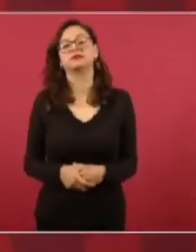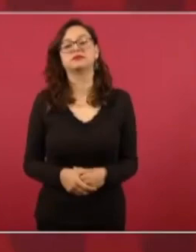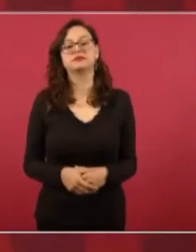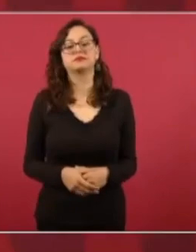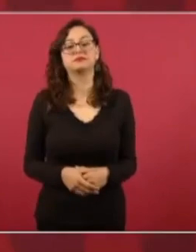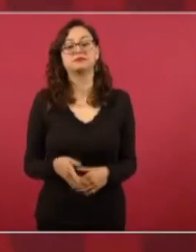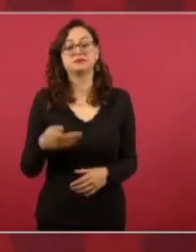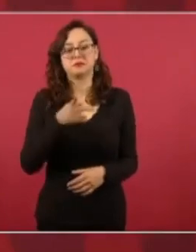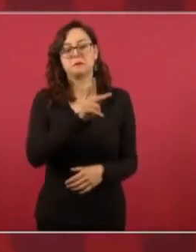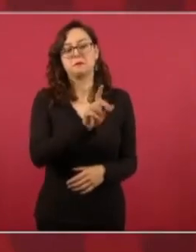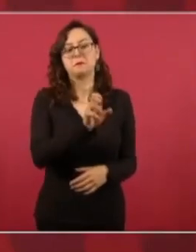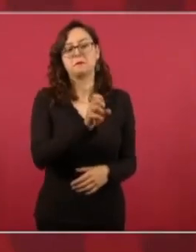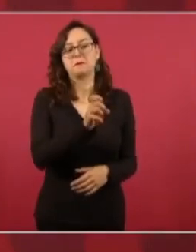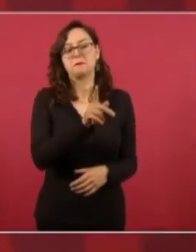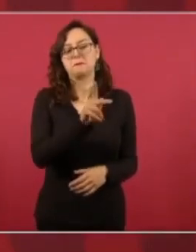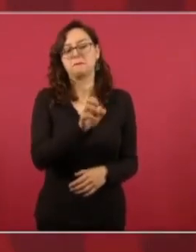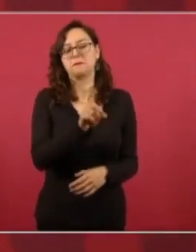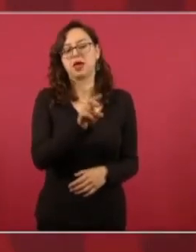Ferris,